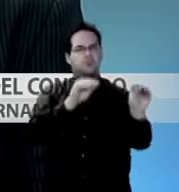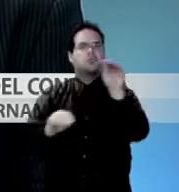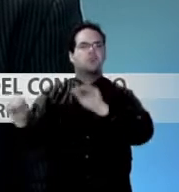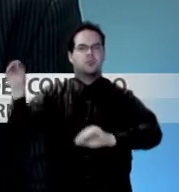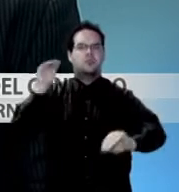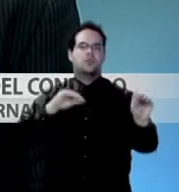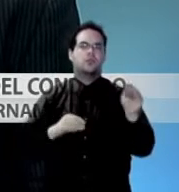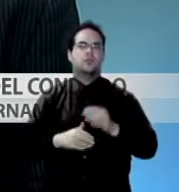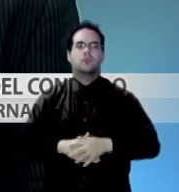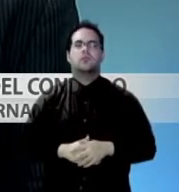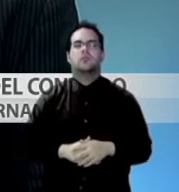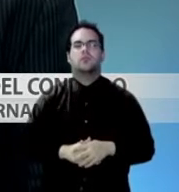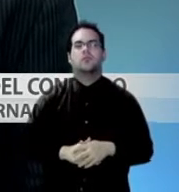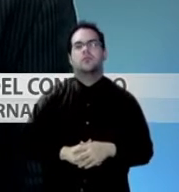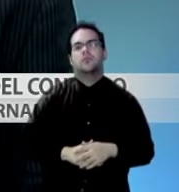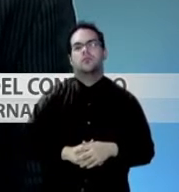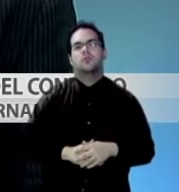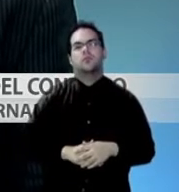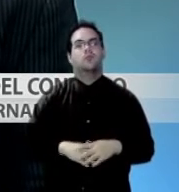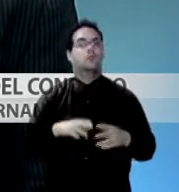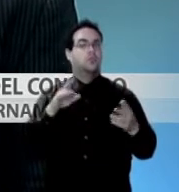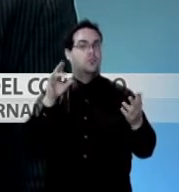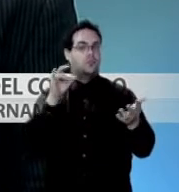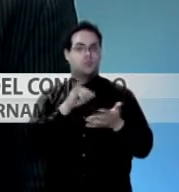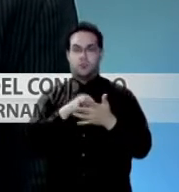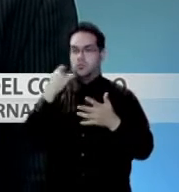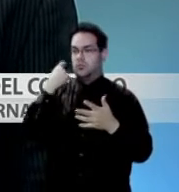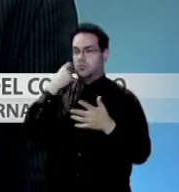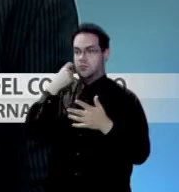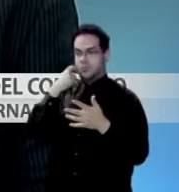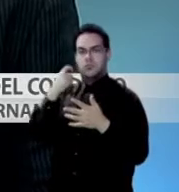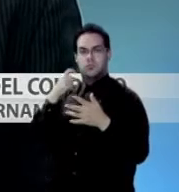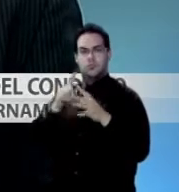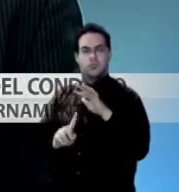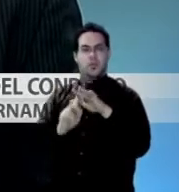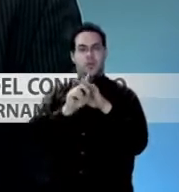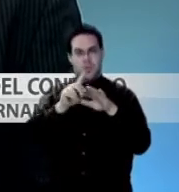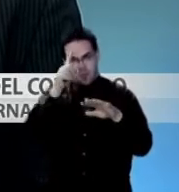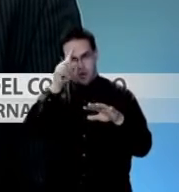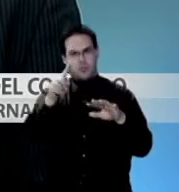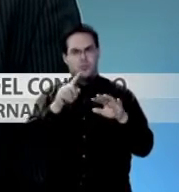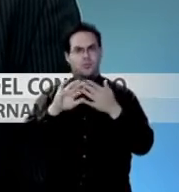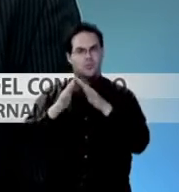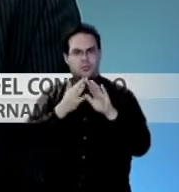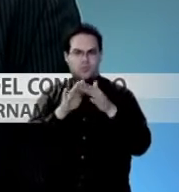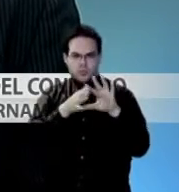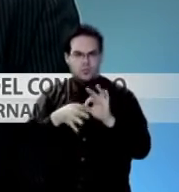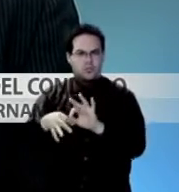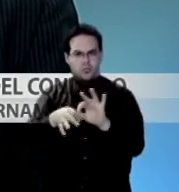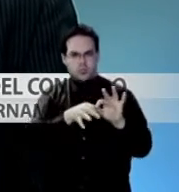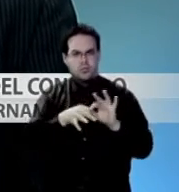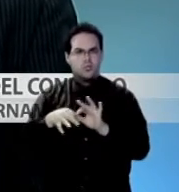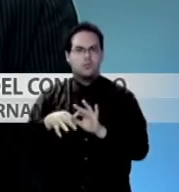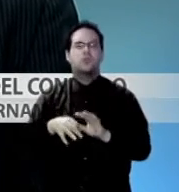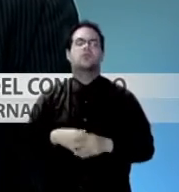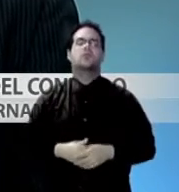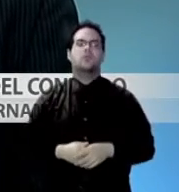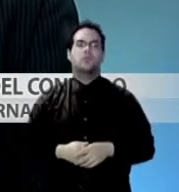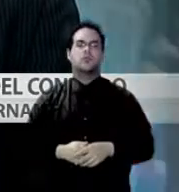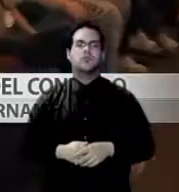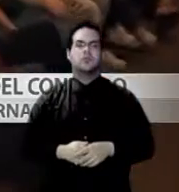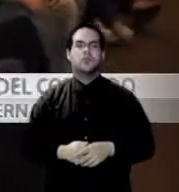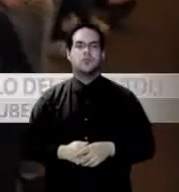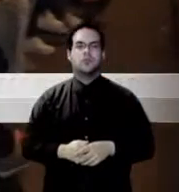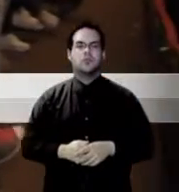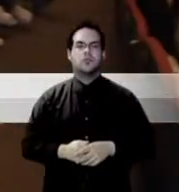es una de varias iniciativas que han despertado durante los últimos años para motivar la unión comunitaria para fines de desarrollo. Y